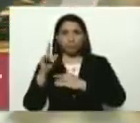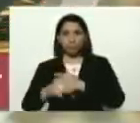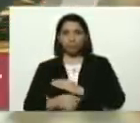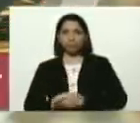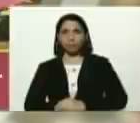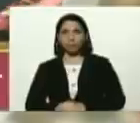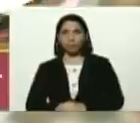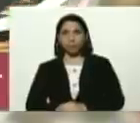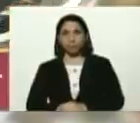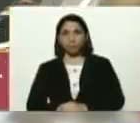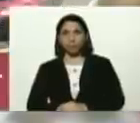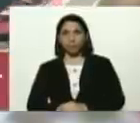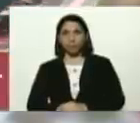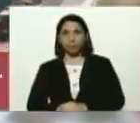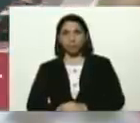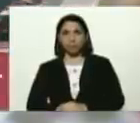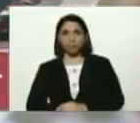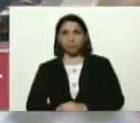demás.